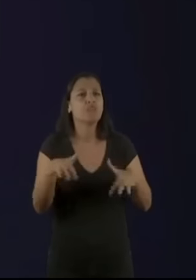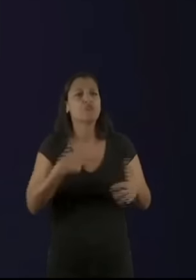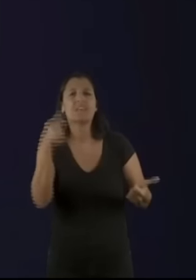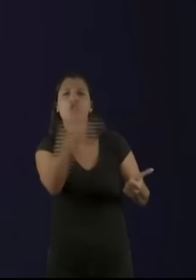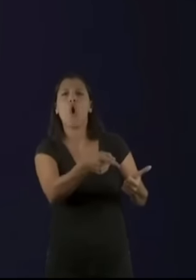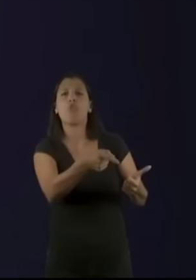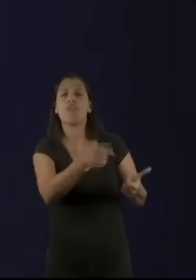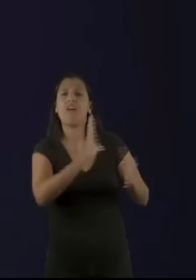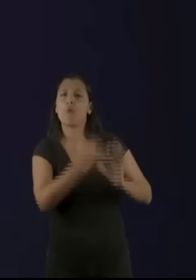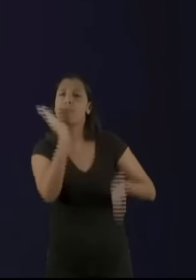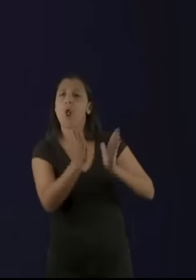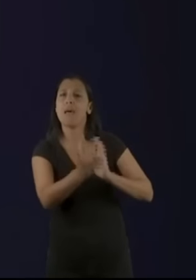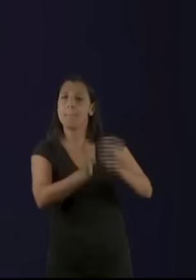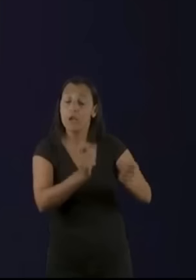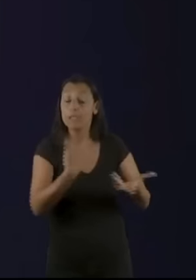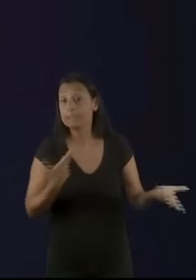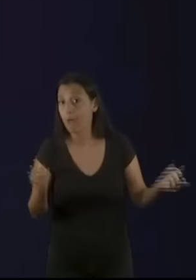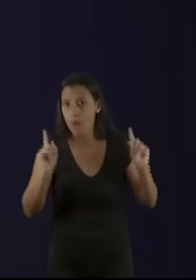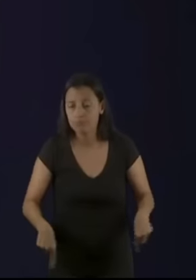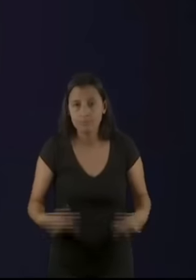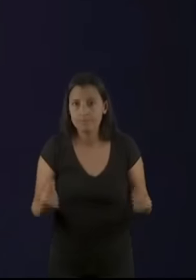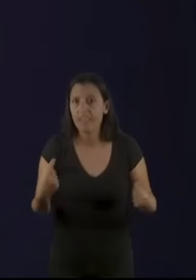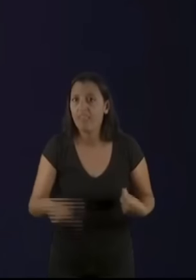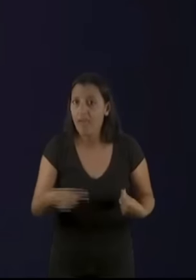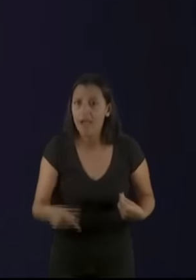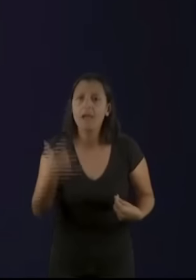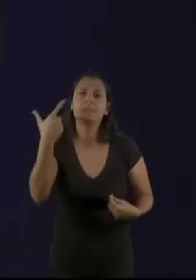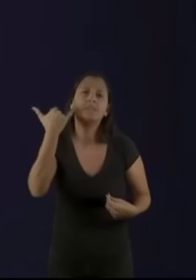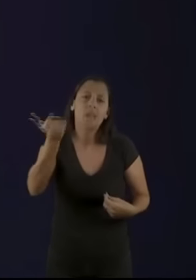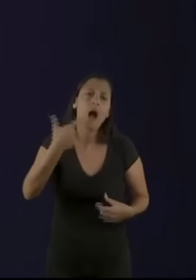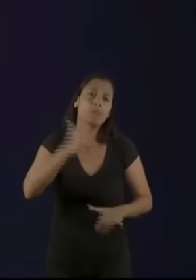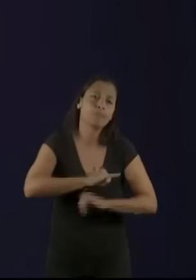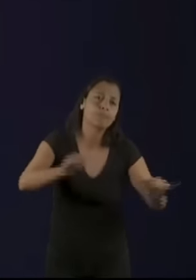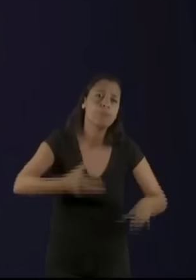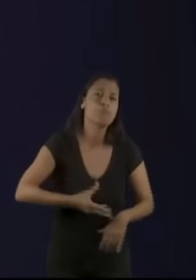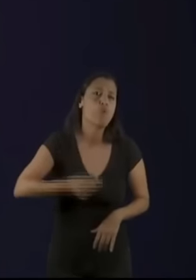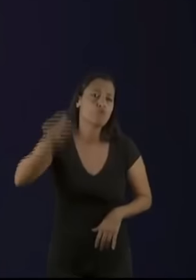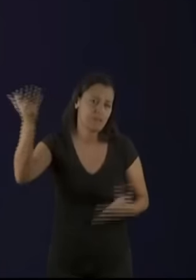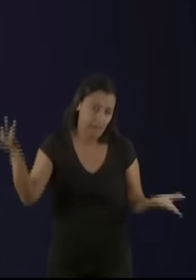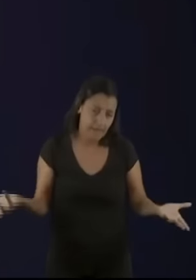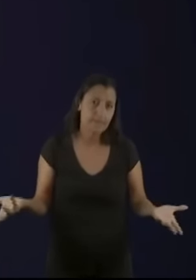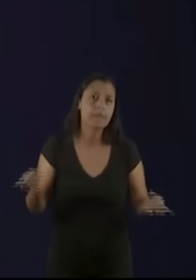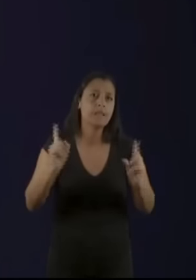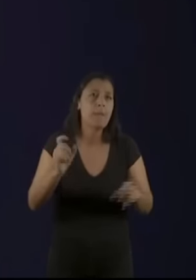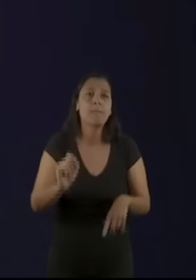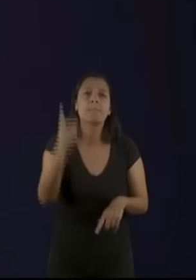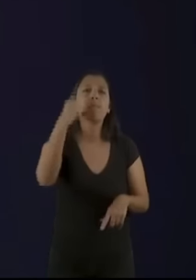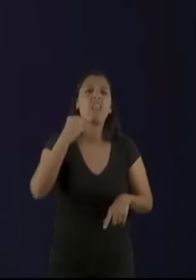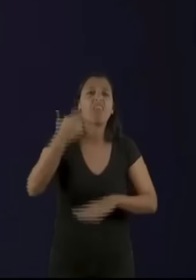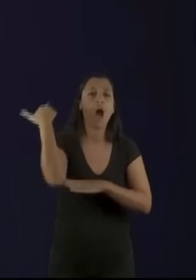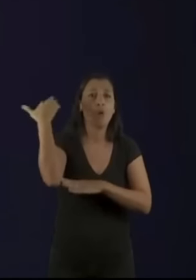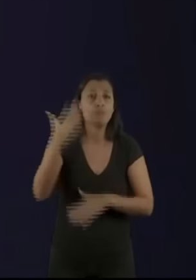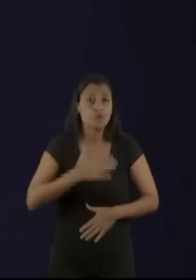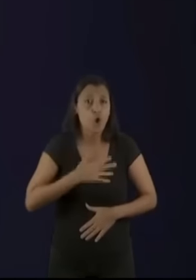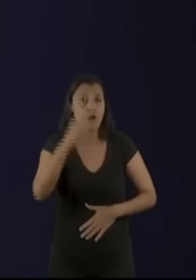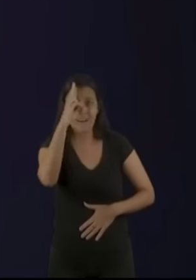y mi lo vengo diciendo lo he dicho creo Incluso en la primera conferencia el respeto por